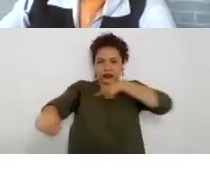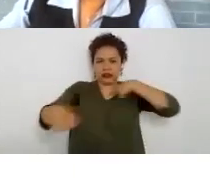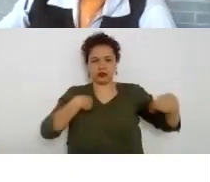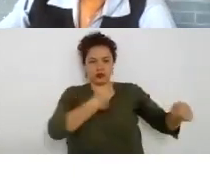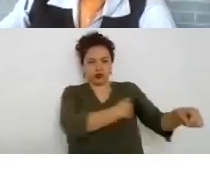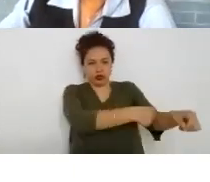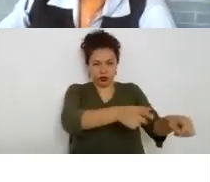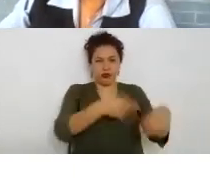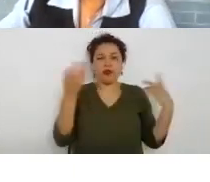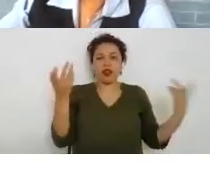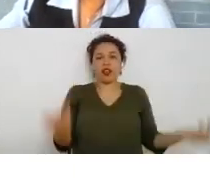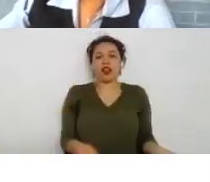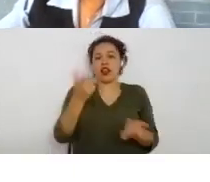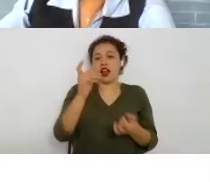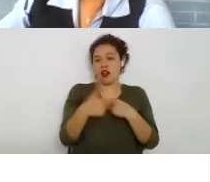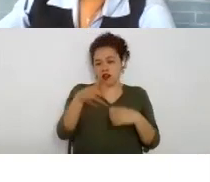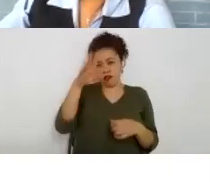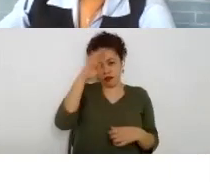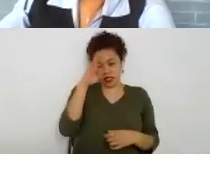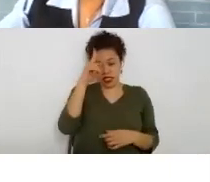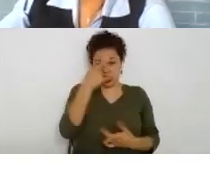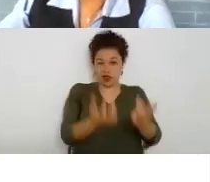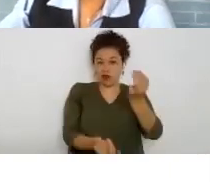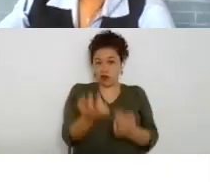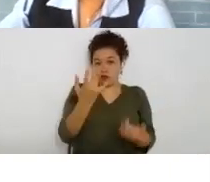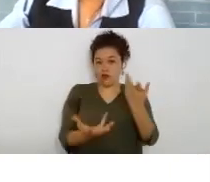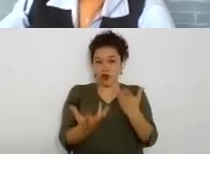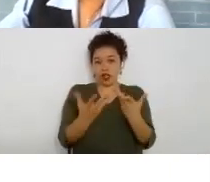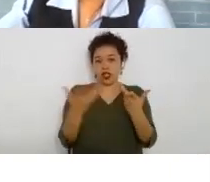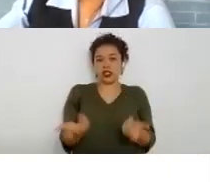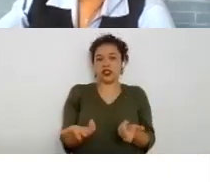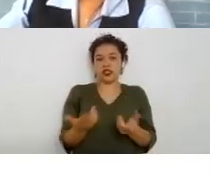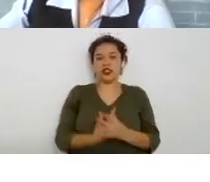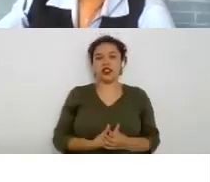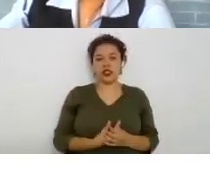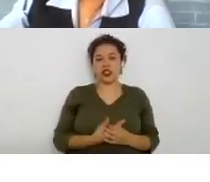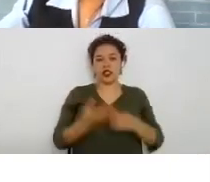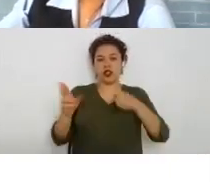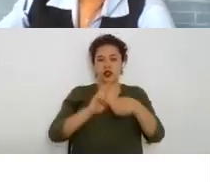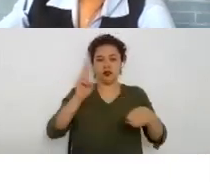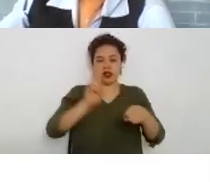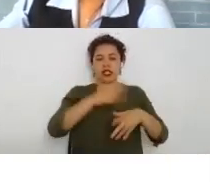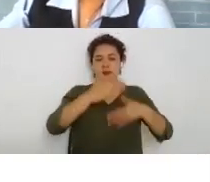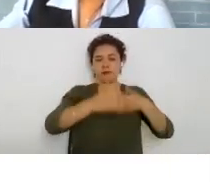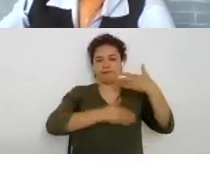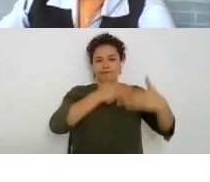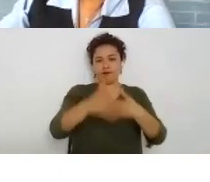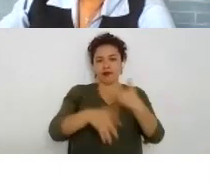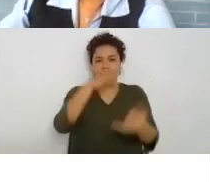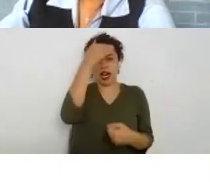Y aquí una situación a considerar es que este tipo de quemaduras normalmente pueden desembocar o